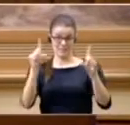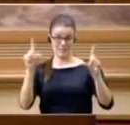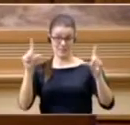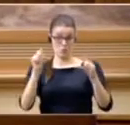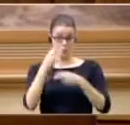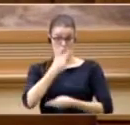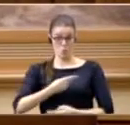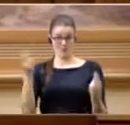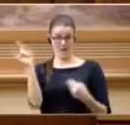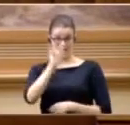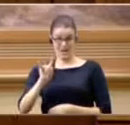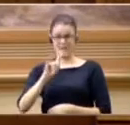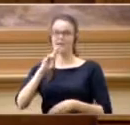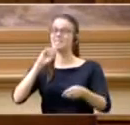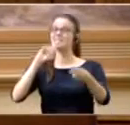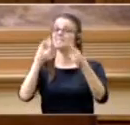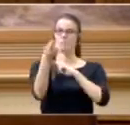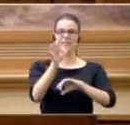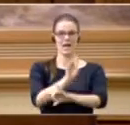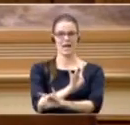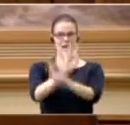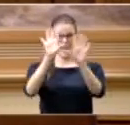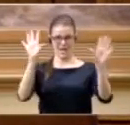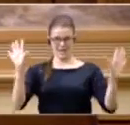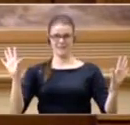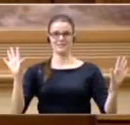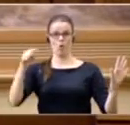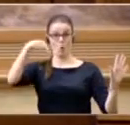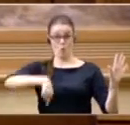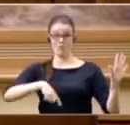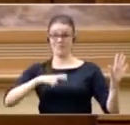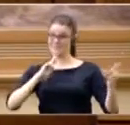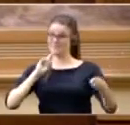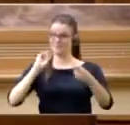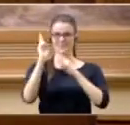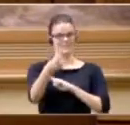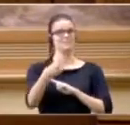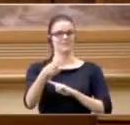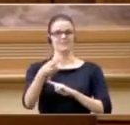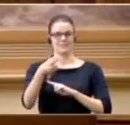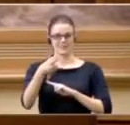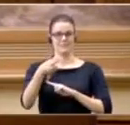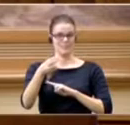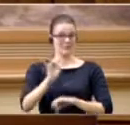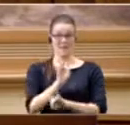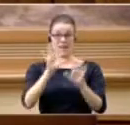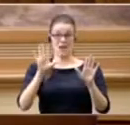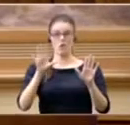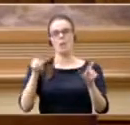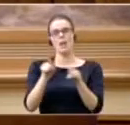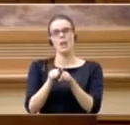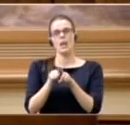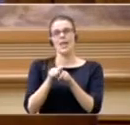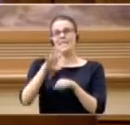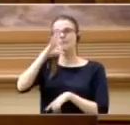respuesta con claridad que le va a dar hoy para que efectivamente no se queden con la imagen que nos